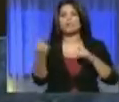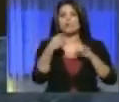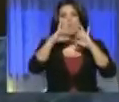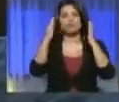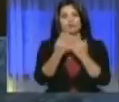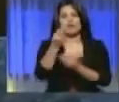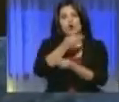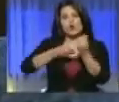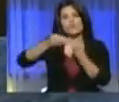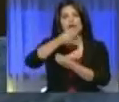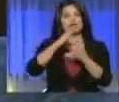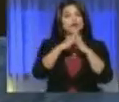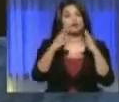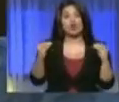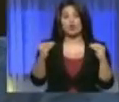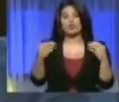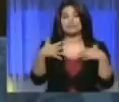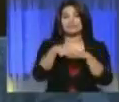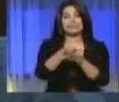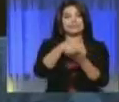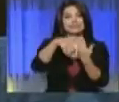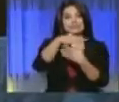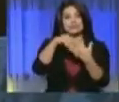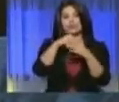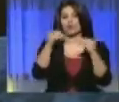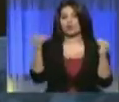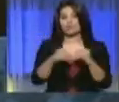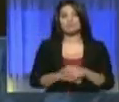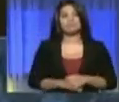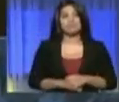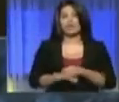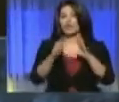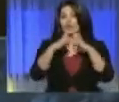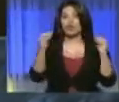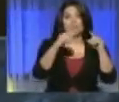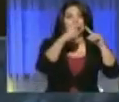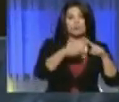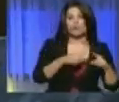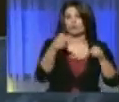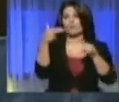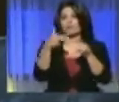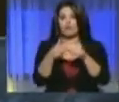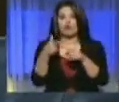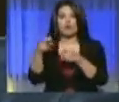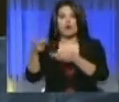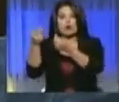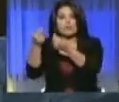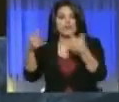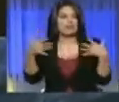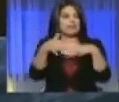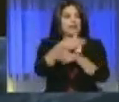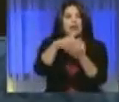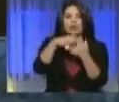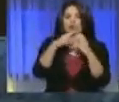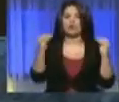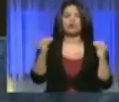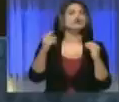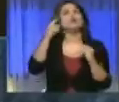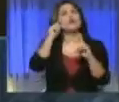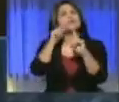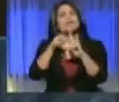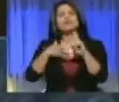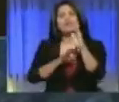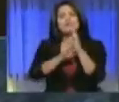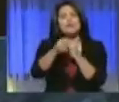mundo. Todo eso está interrelacionado. Todo está interrelacionado. Y nosotros lo que buscamos es un desarrollo armónico,